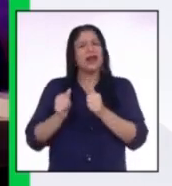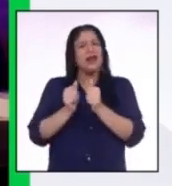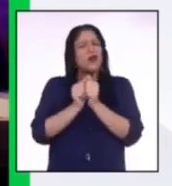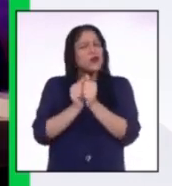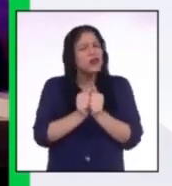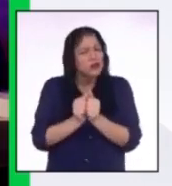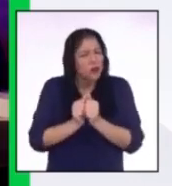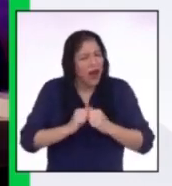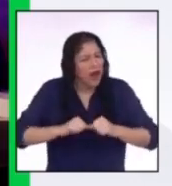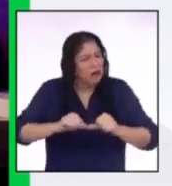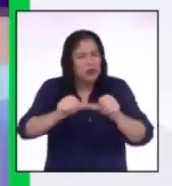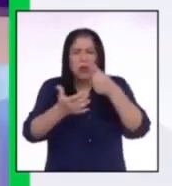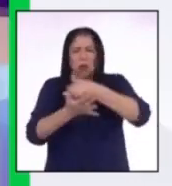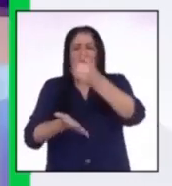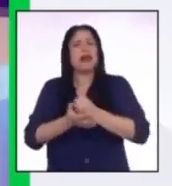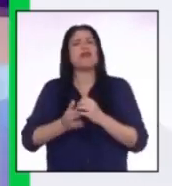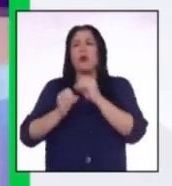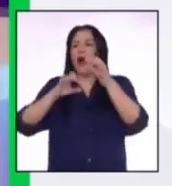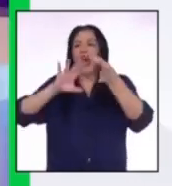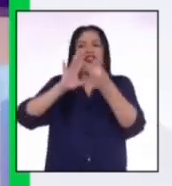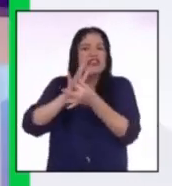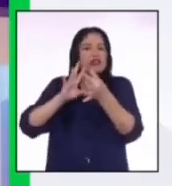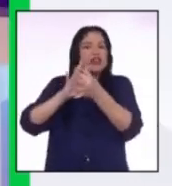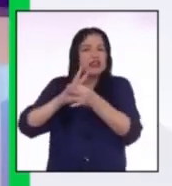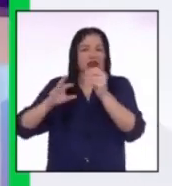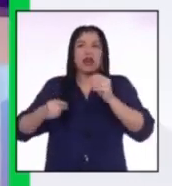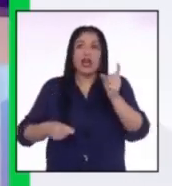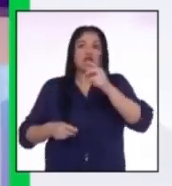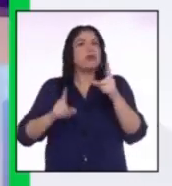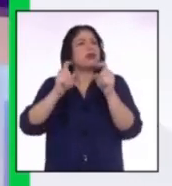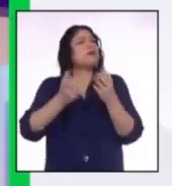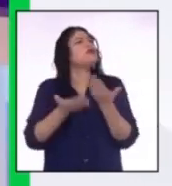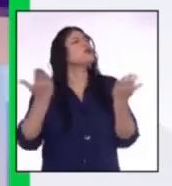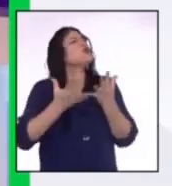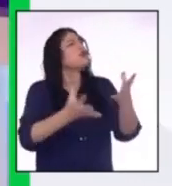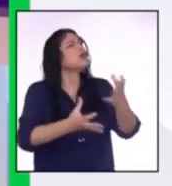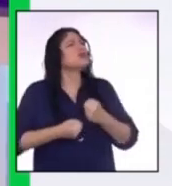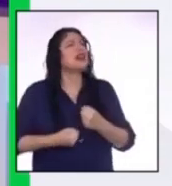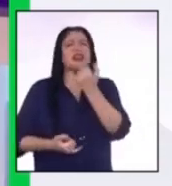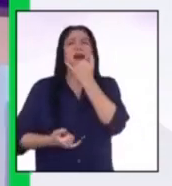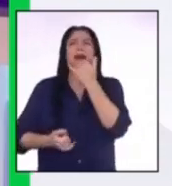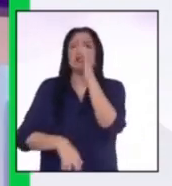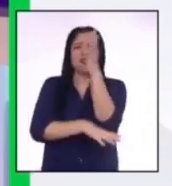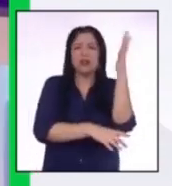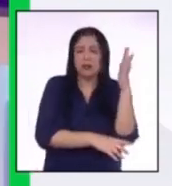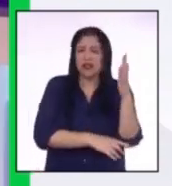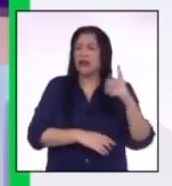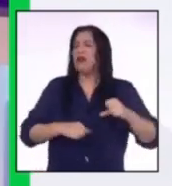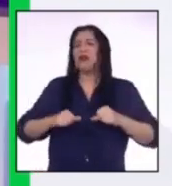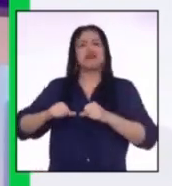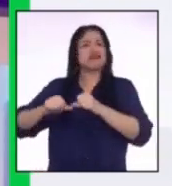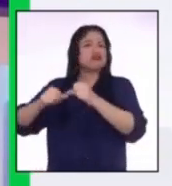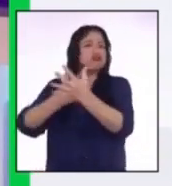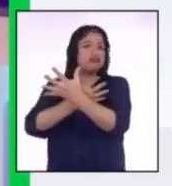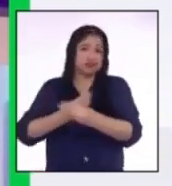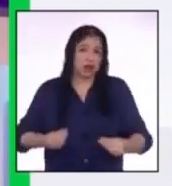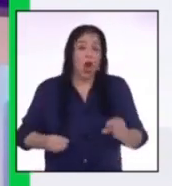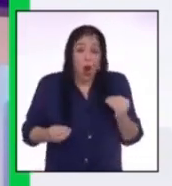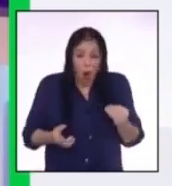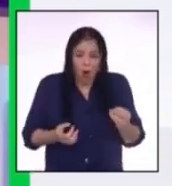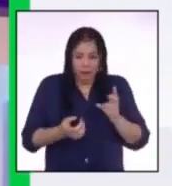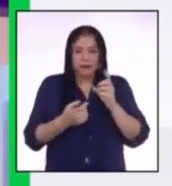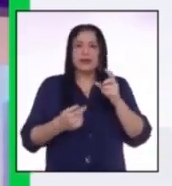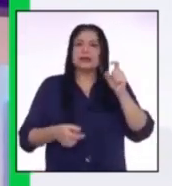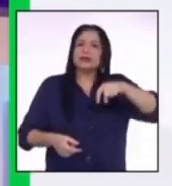sin preguntar de dónde viene ese oro la presión sobre los bosques iba a llegar a los bosques más lejanos salud que cambiemos las